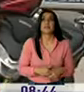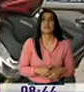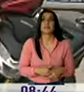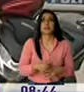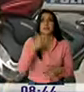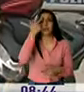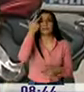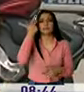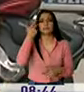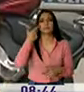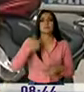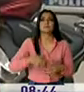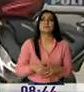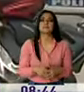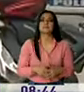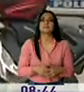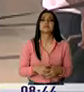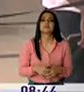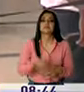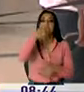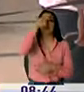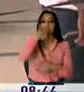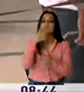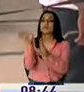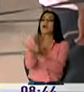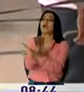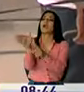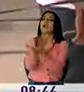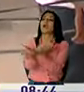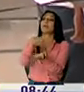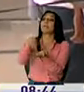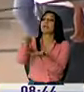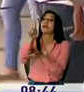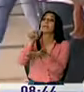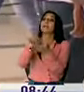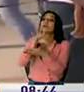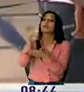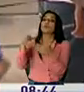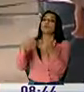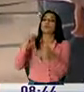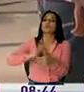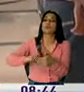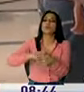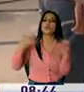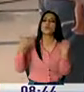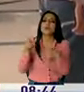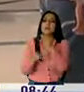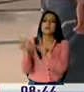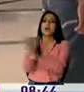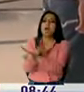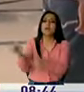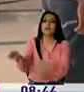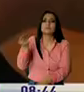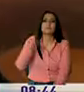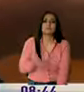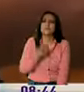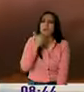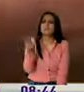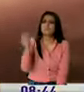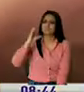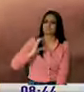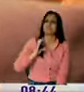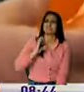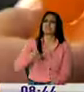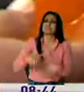La promesa de ganar $1,500 como estibadores fue la que convenció a varias personas para entregar una determinada cantidad de